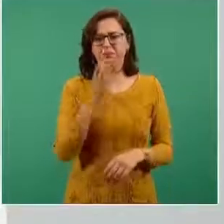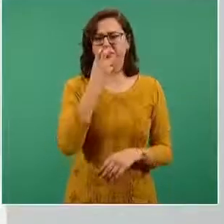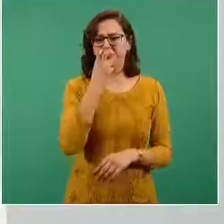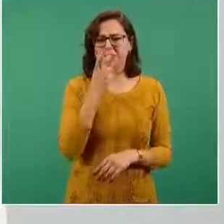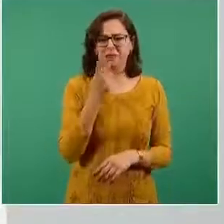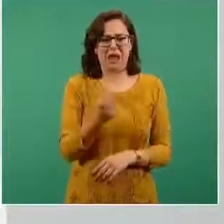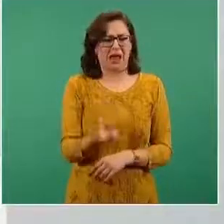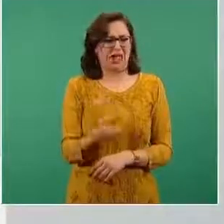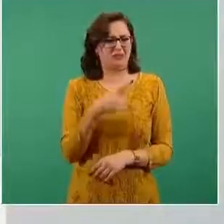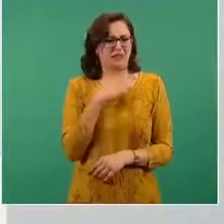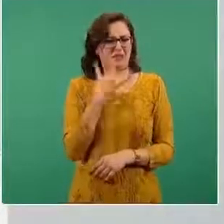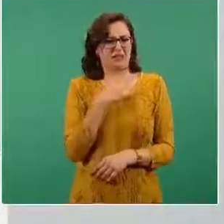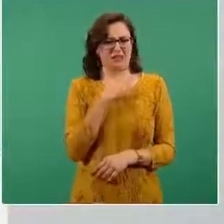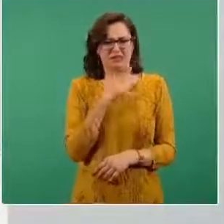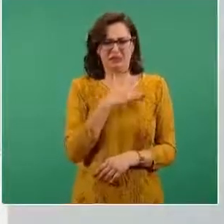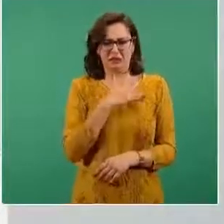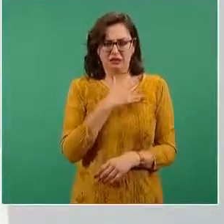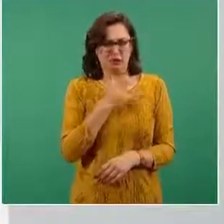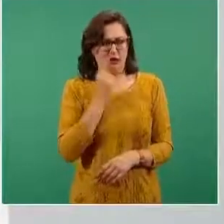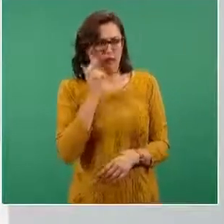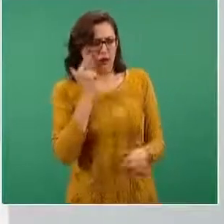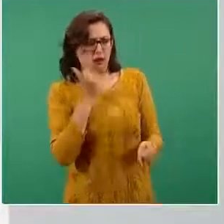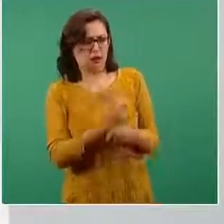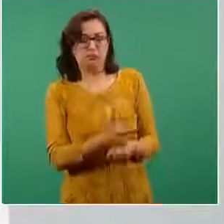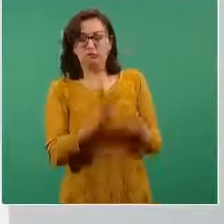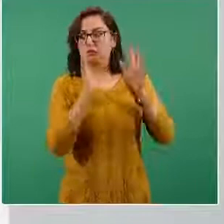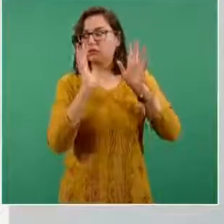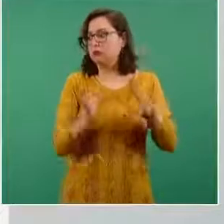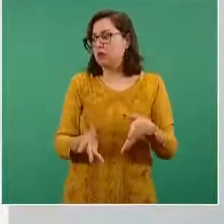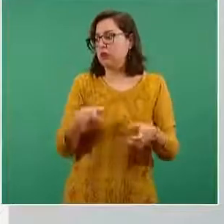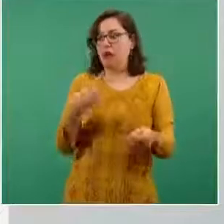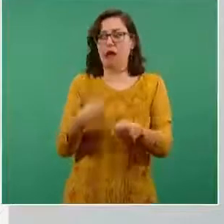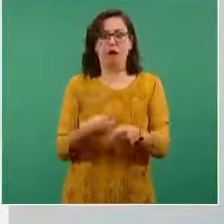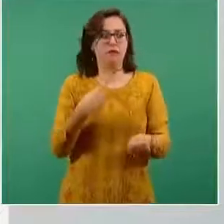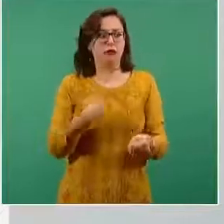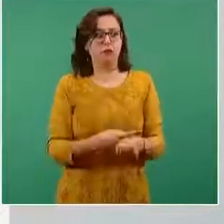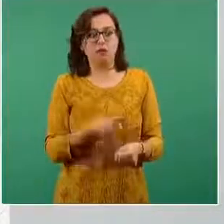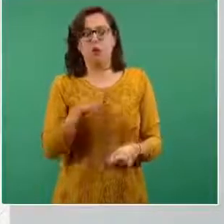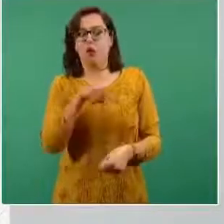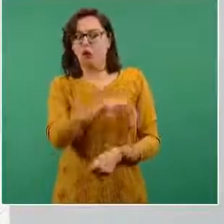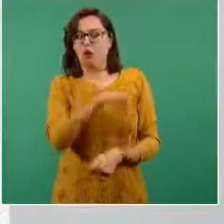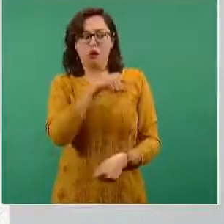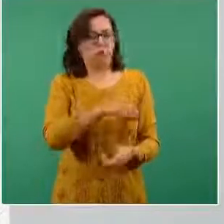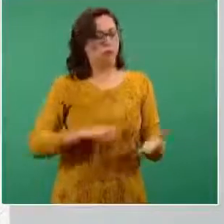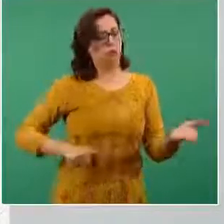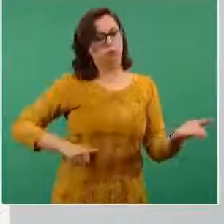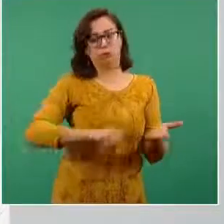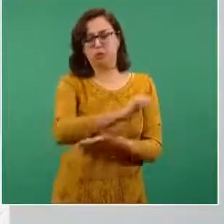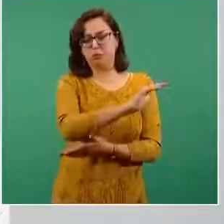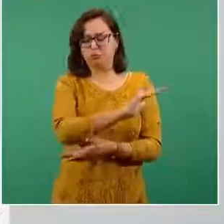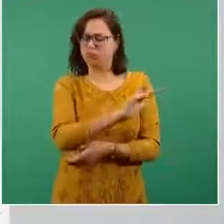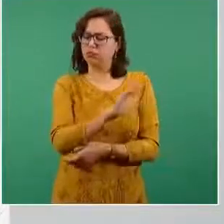un elemento suficiente como para generar pues una sospecha y menos